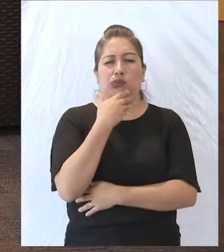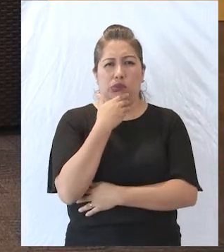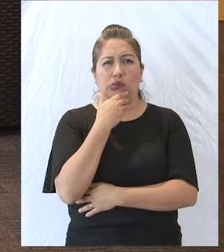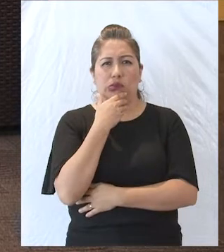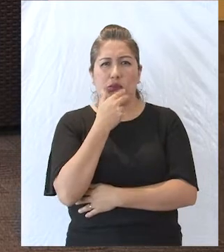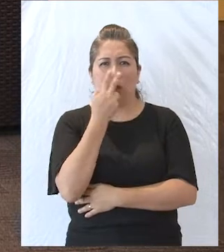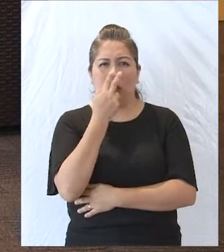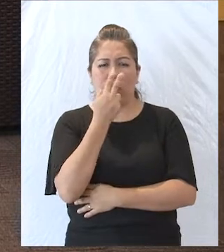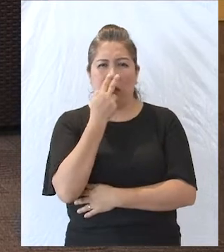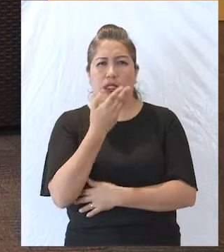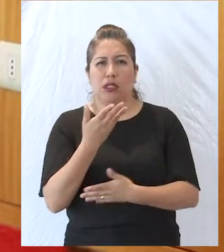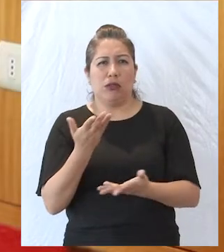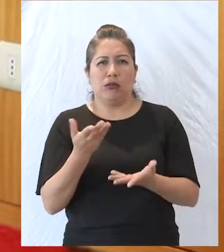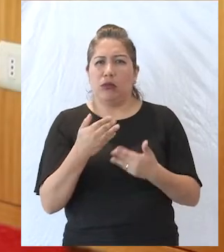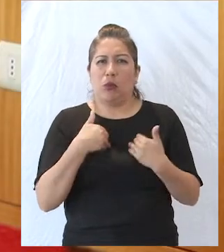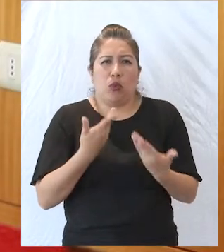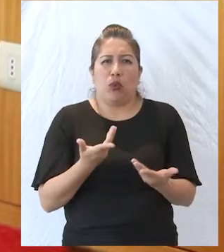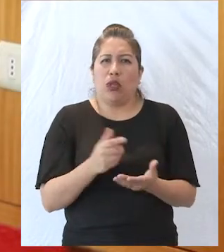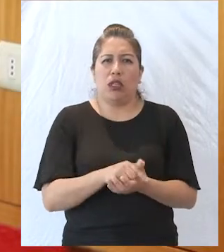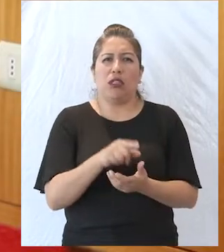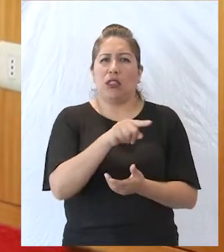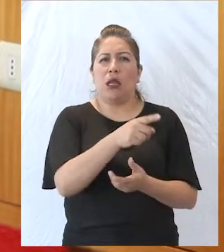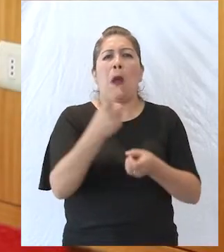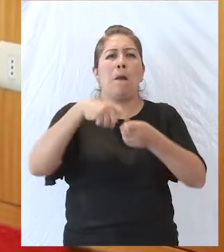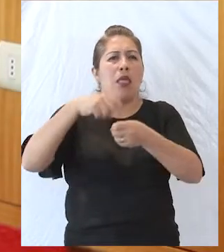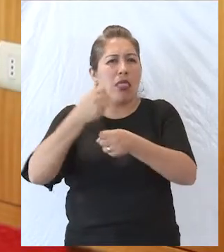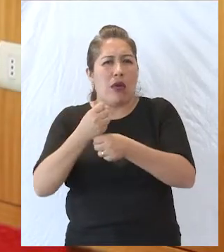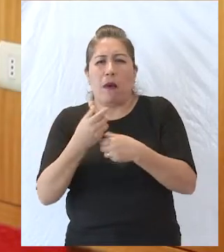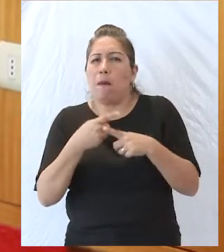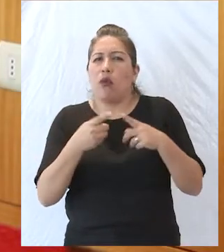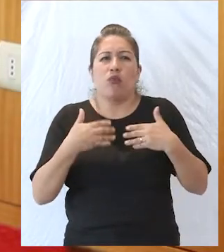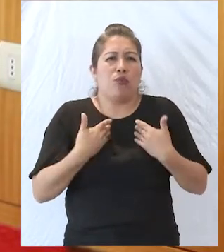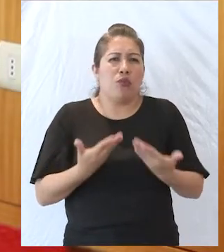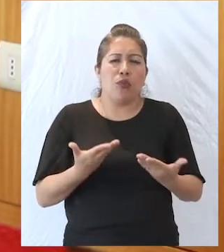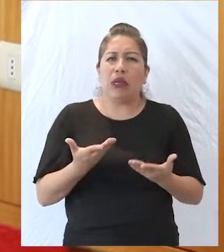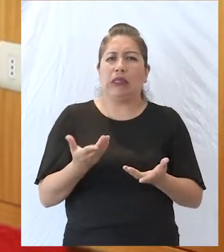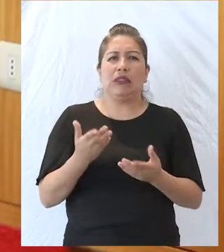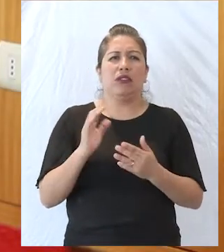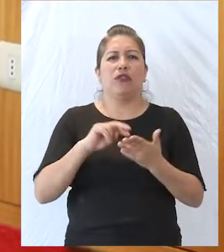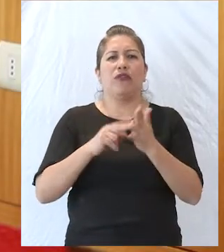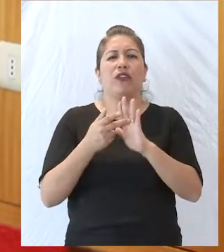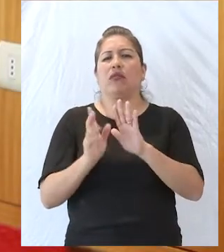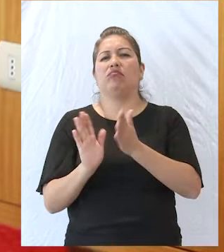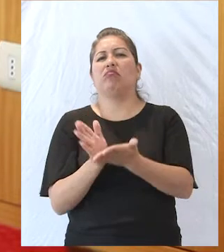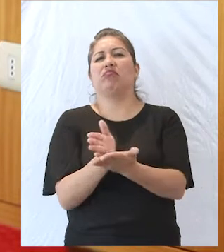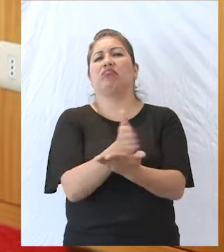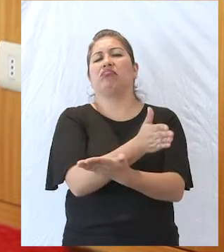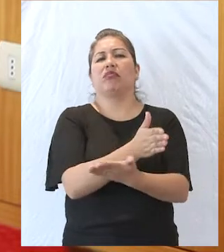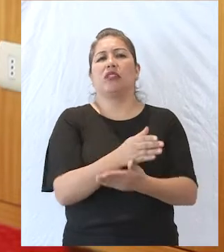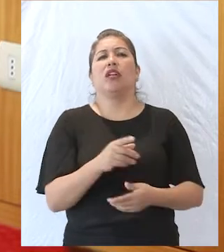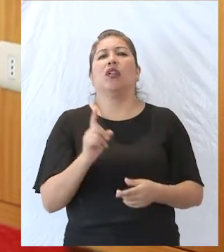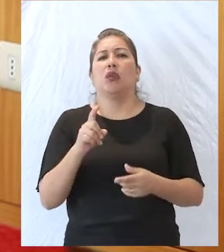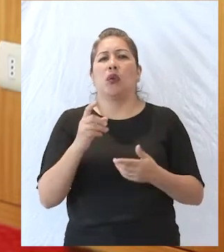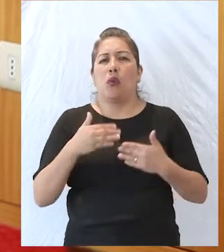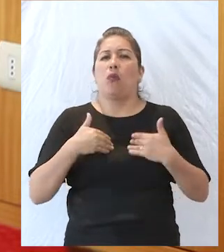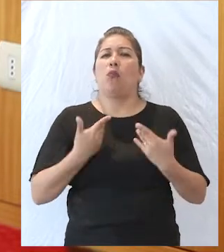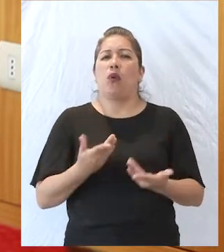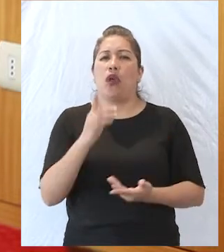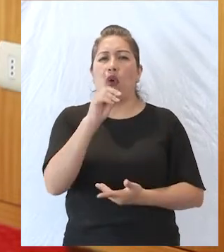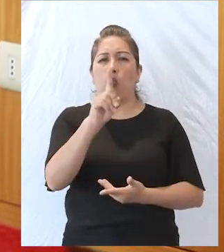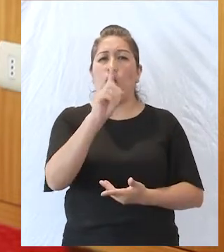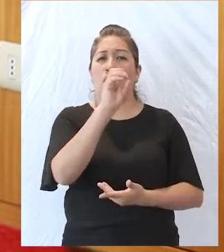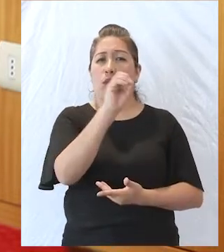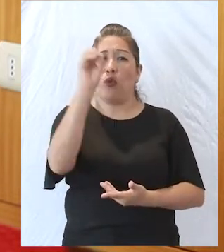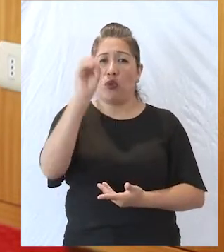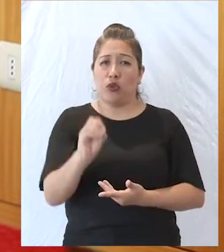sector que está siendo discriminado, creo yo, por la ley, pensamos que nosotros que se debe dar una cuota del 1%